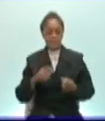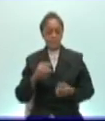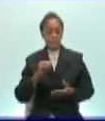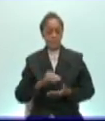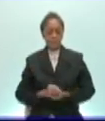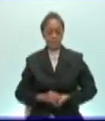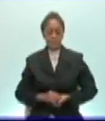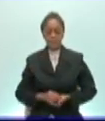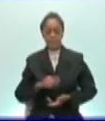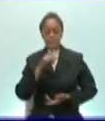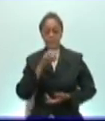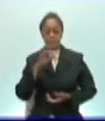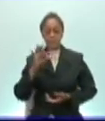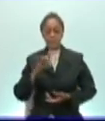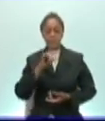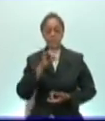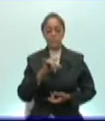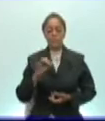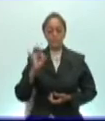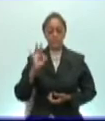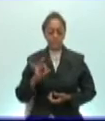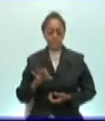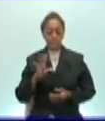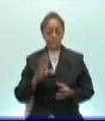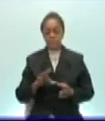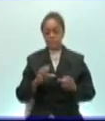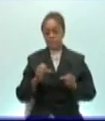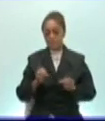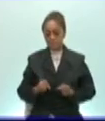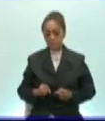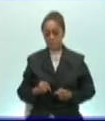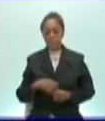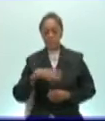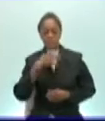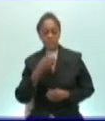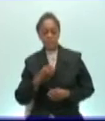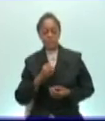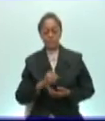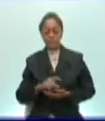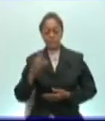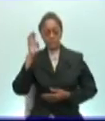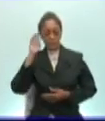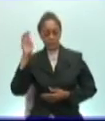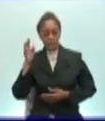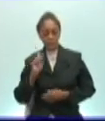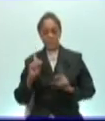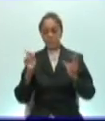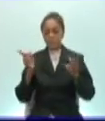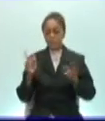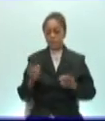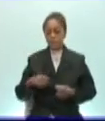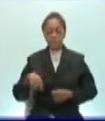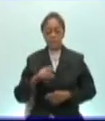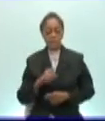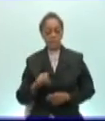momento, 1898, decide recoger la fruta madura. Recuerden la política que ellos están aplicando